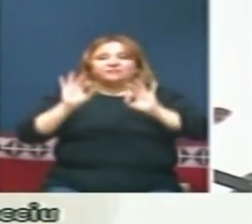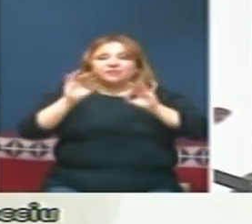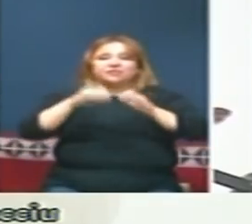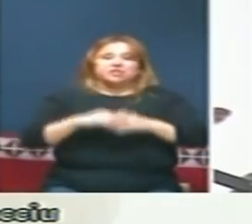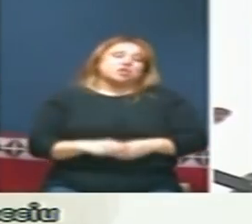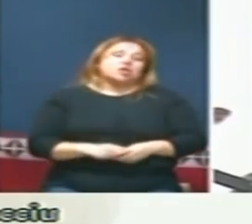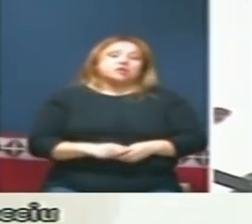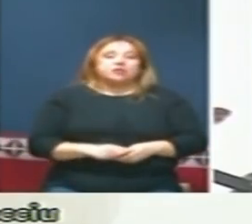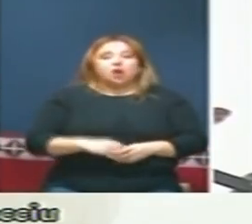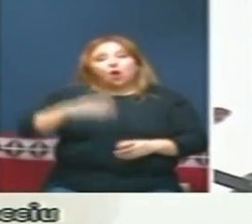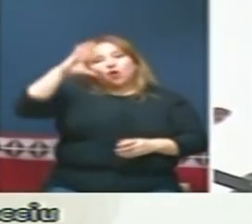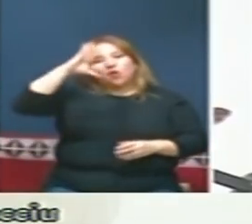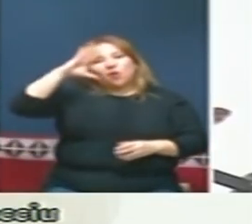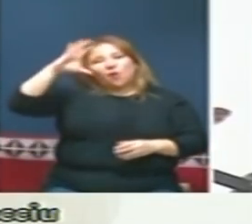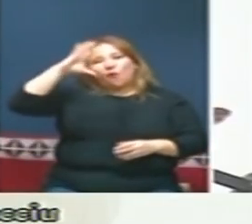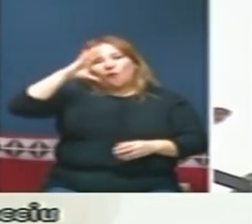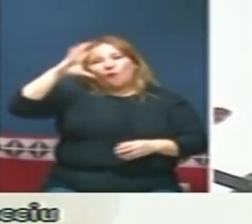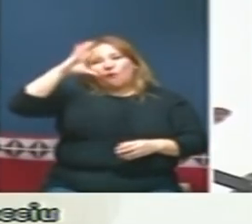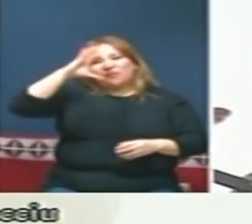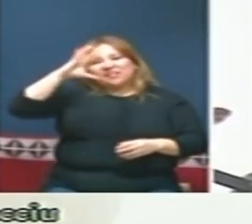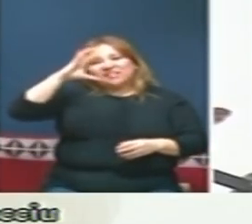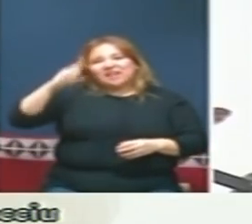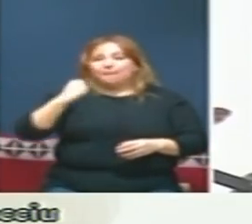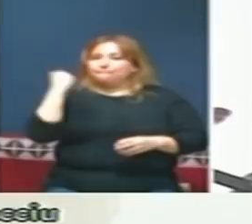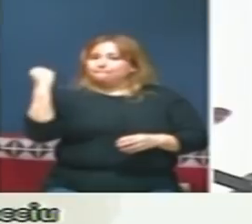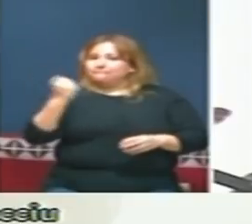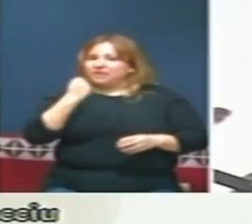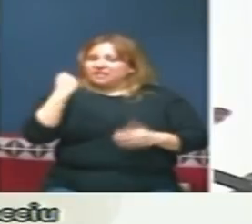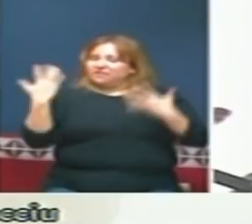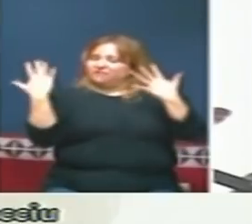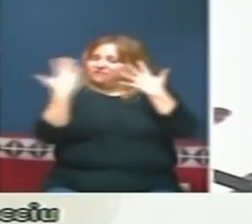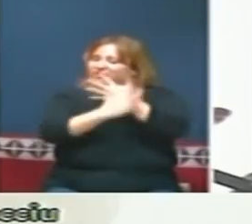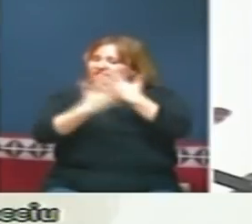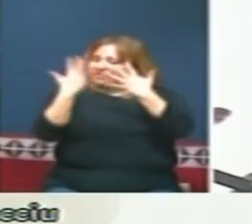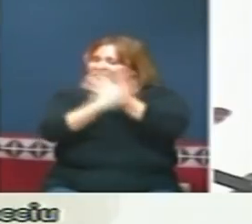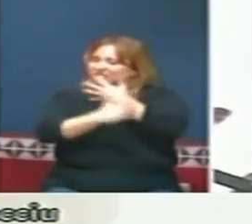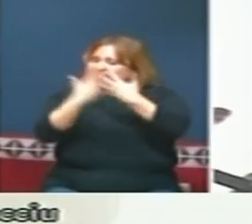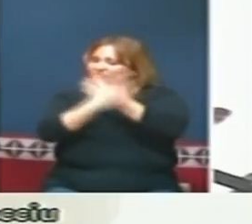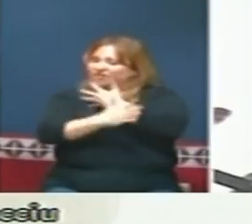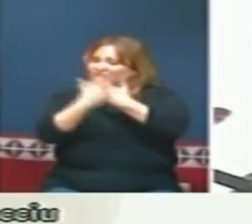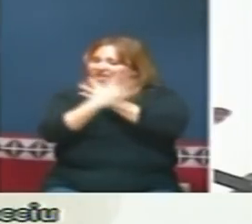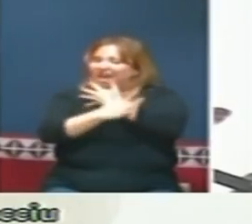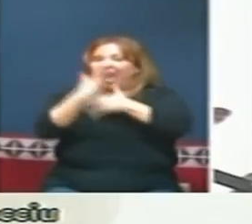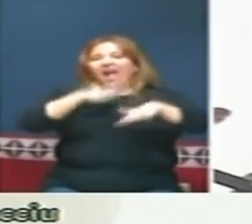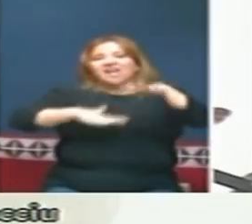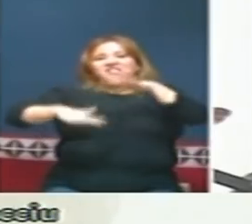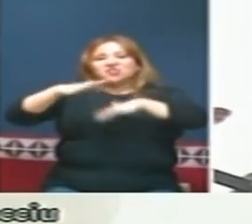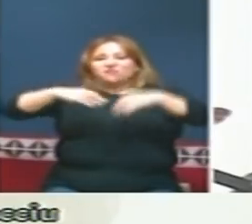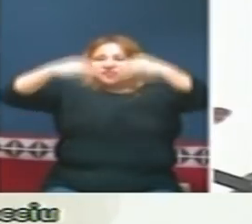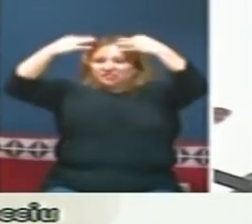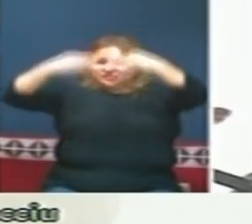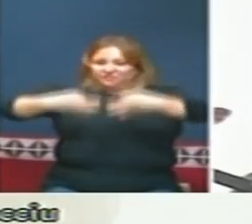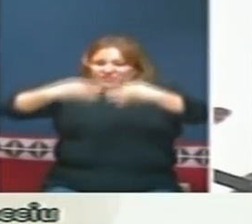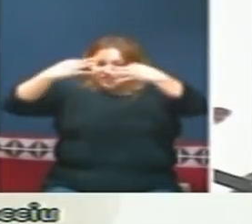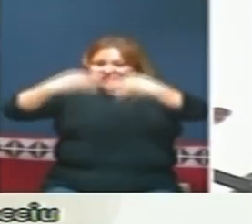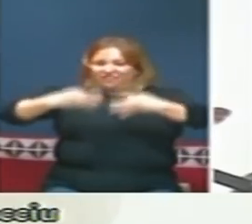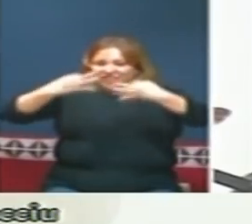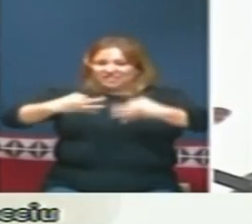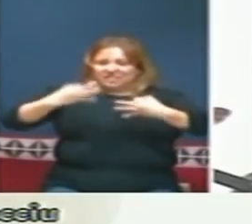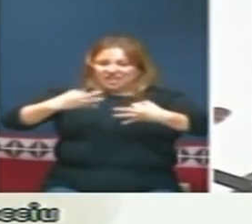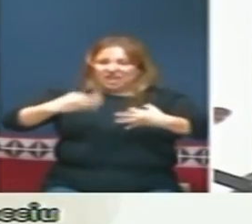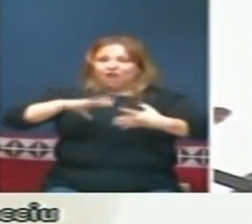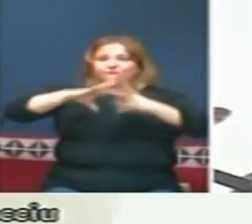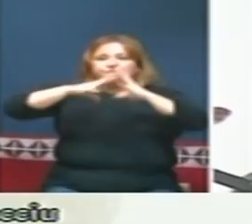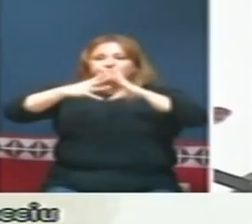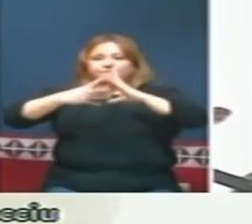nos recuerdan que es preferible sufrir haciendo el bien, si esta es la voluntad de